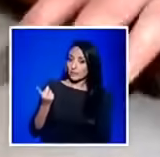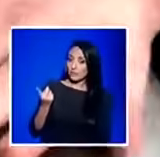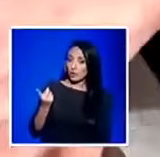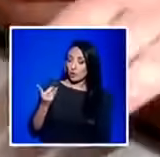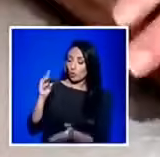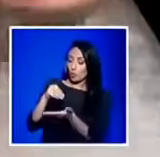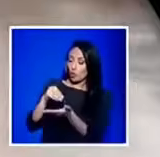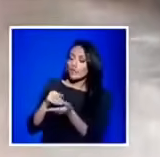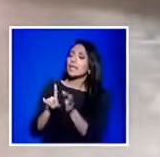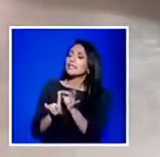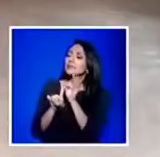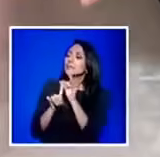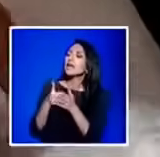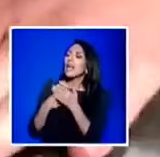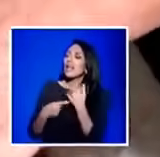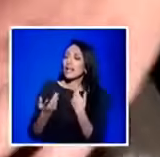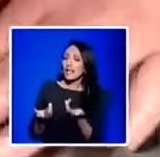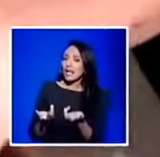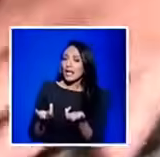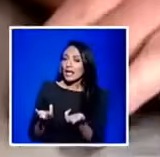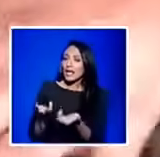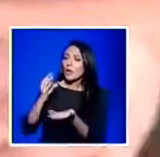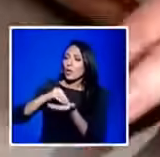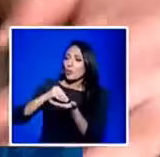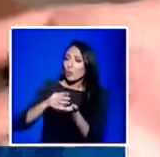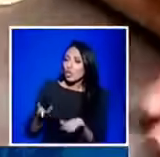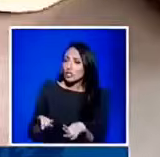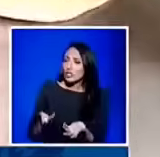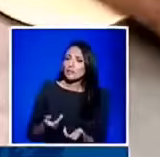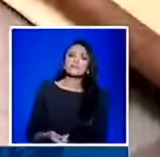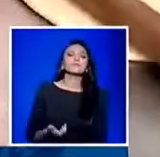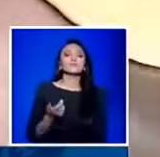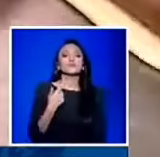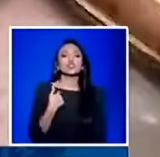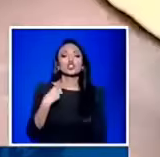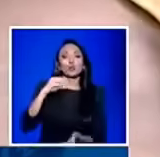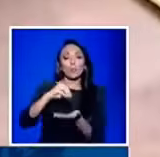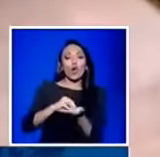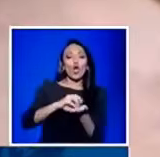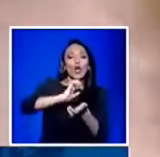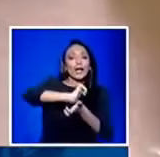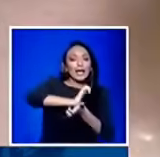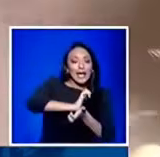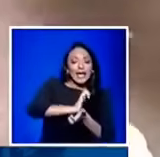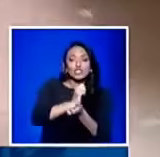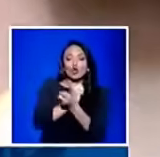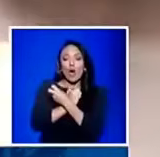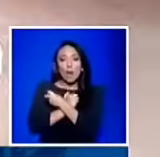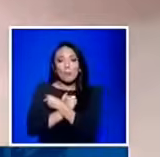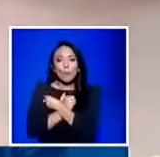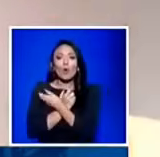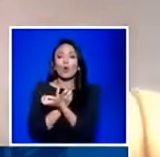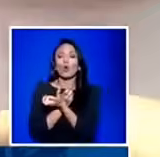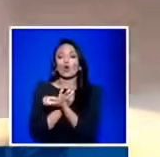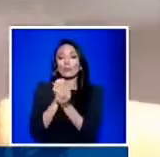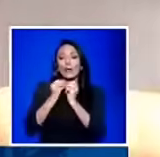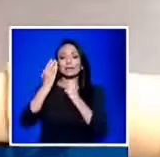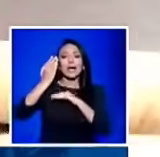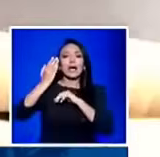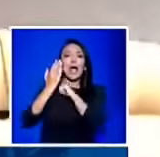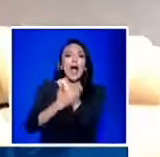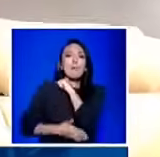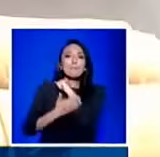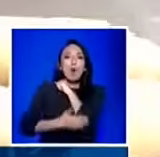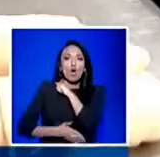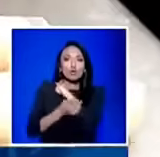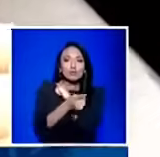condumio especial, ¿no? Le pone mortadela, le pone amor, queso, cariño. Amor y queso, y amor y cariño, que es el mejor secreto. Qué lindo, muchas